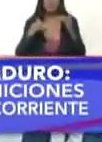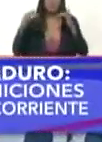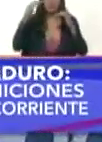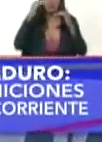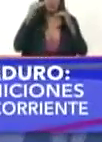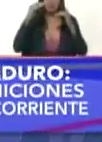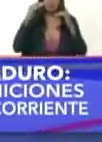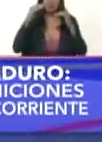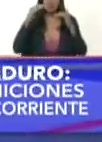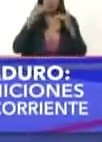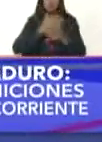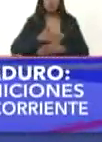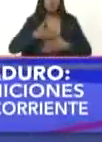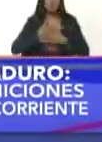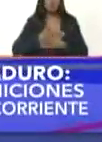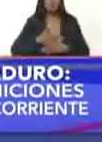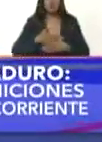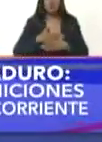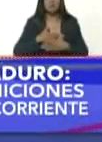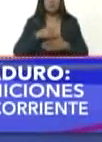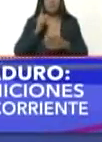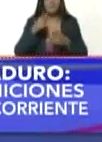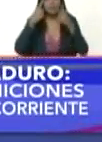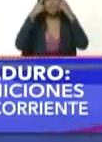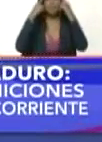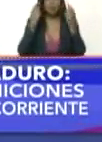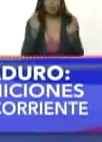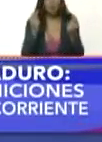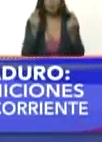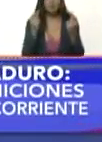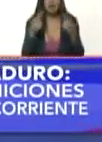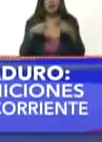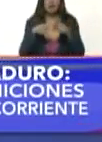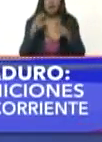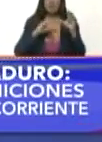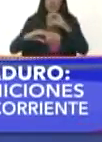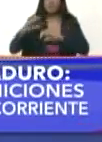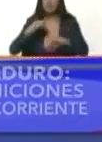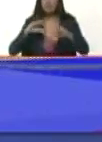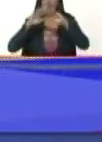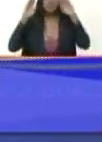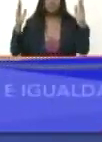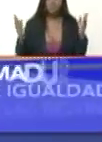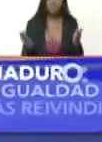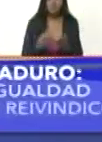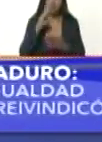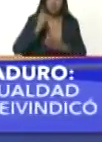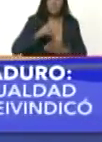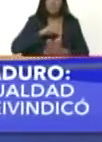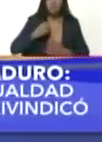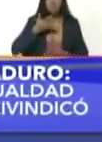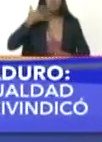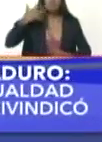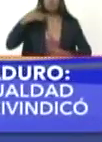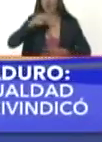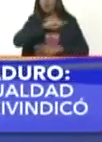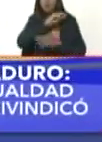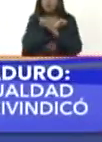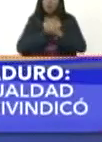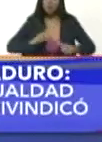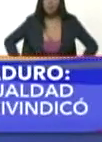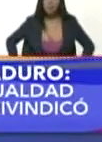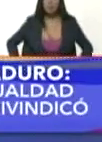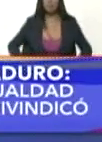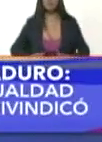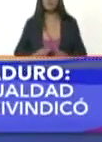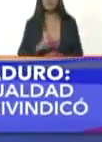alto nivel de calidad pedagógica, científica y profesional de este mundo entero y es orgullo de la Fuerza Armada